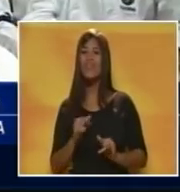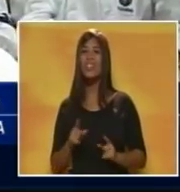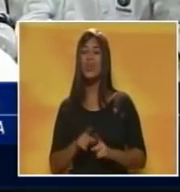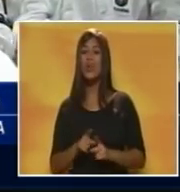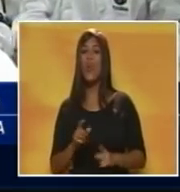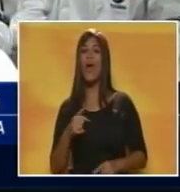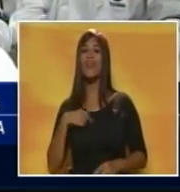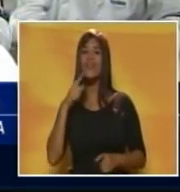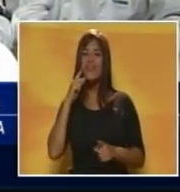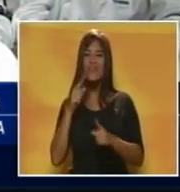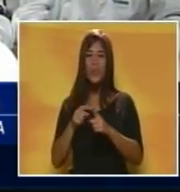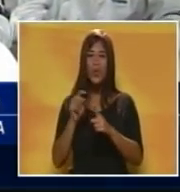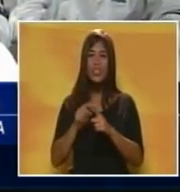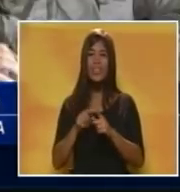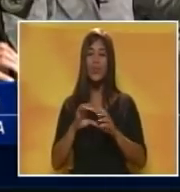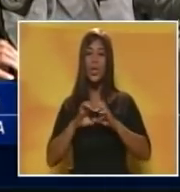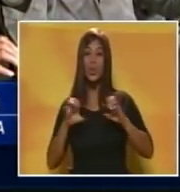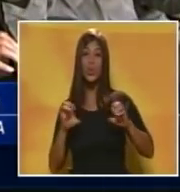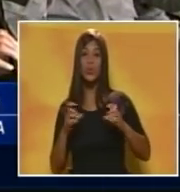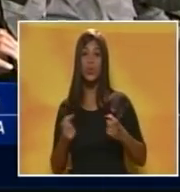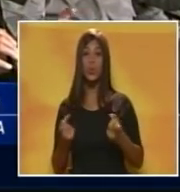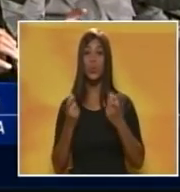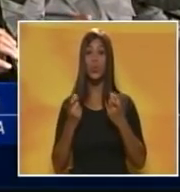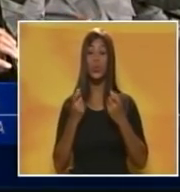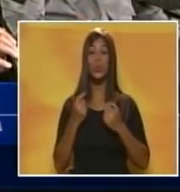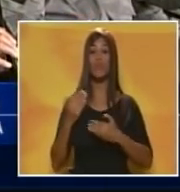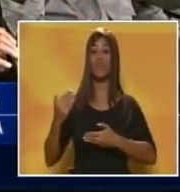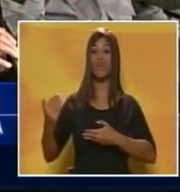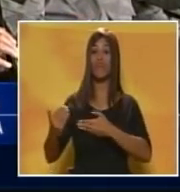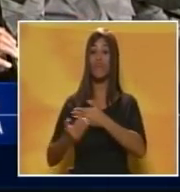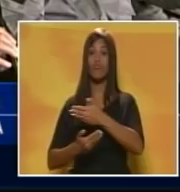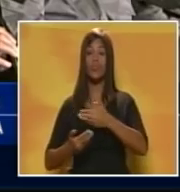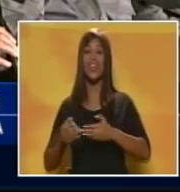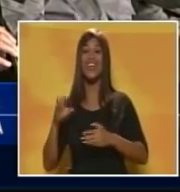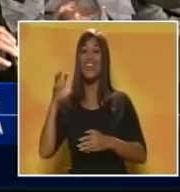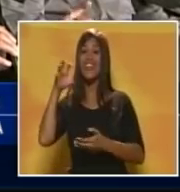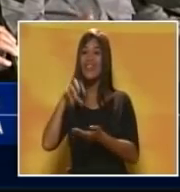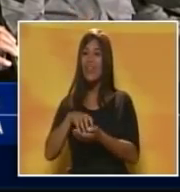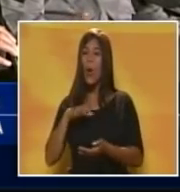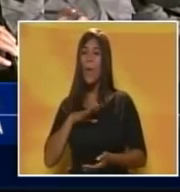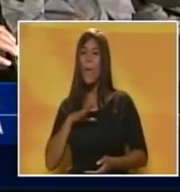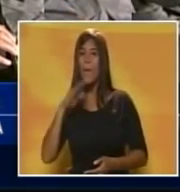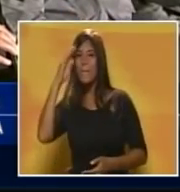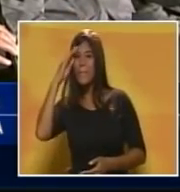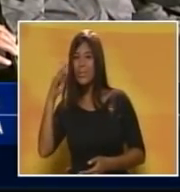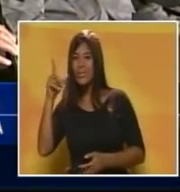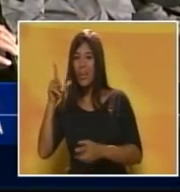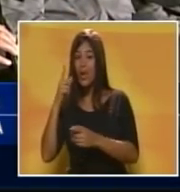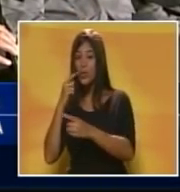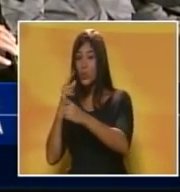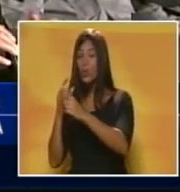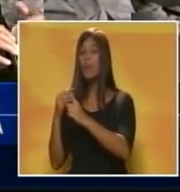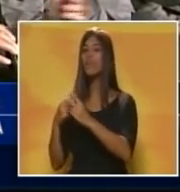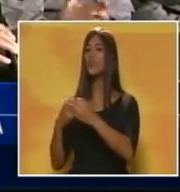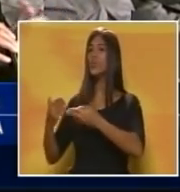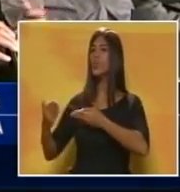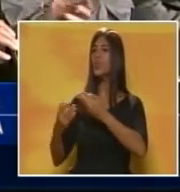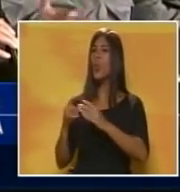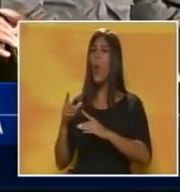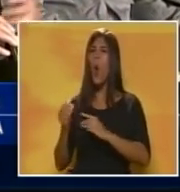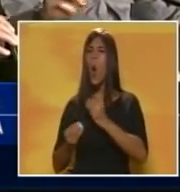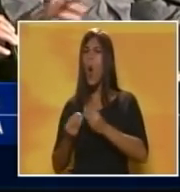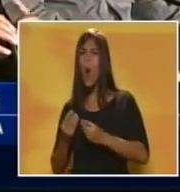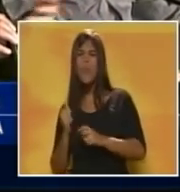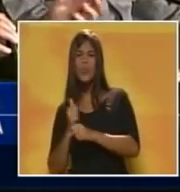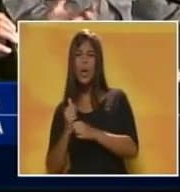con fines académicos. Hay intercambio con las academias militares de otros países, de esos países donde llegamos, y hay contacto